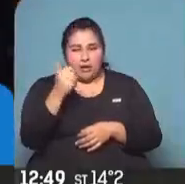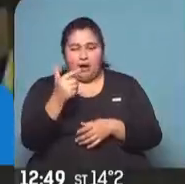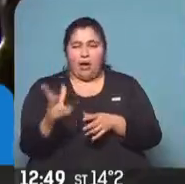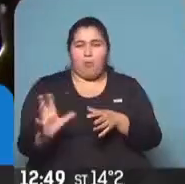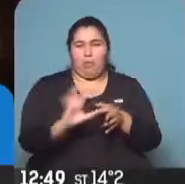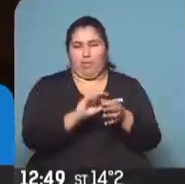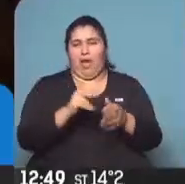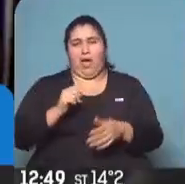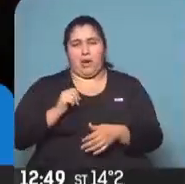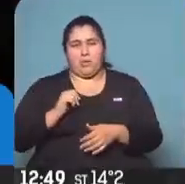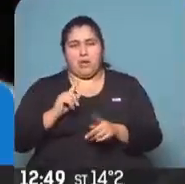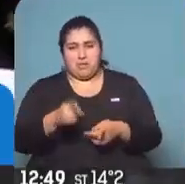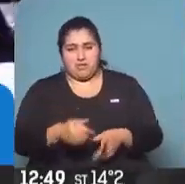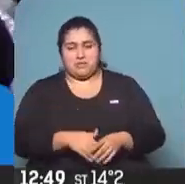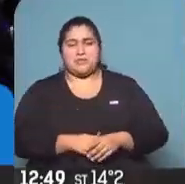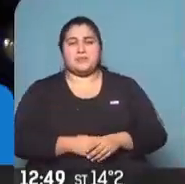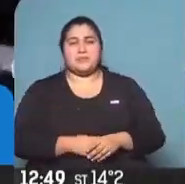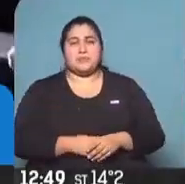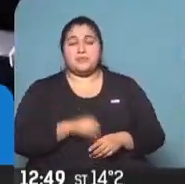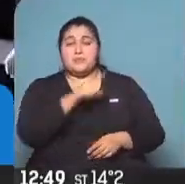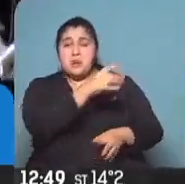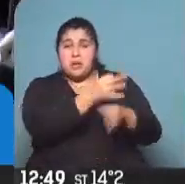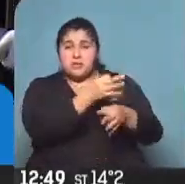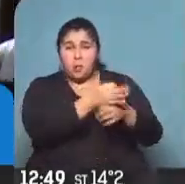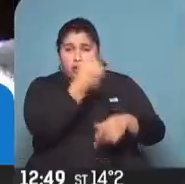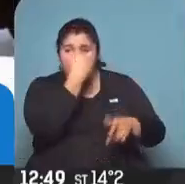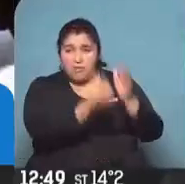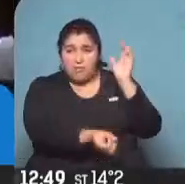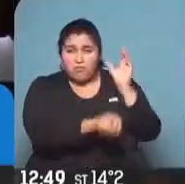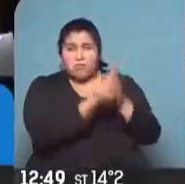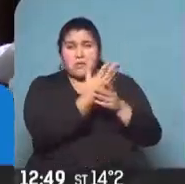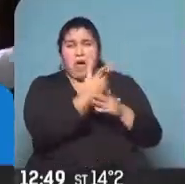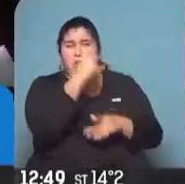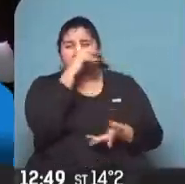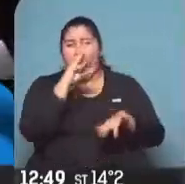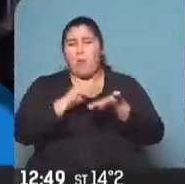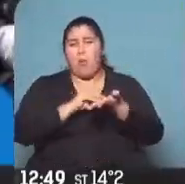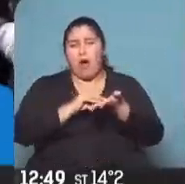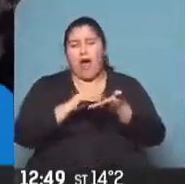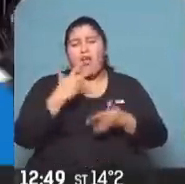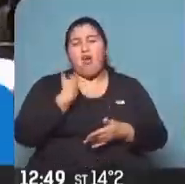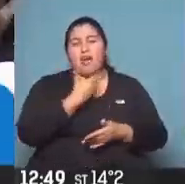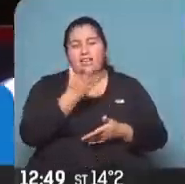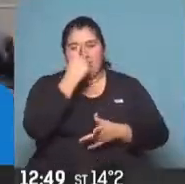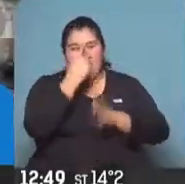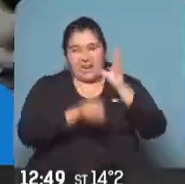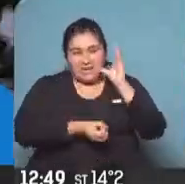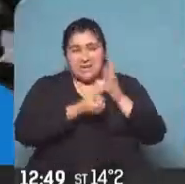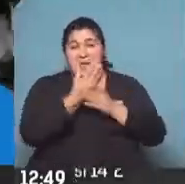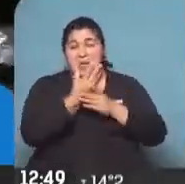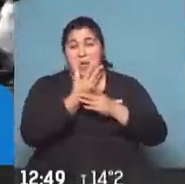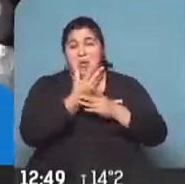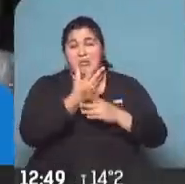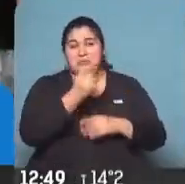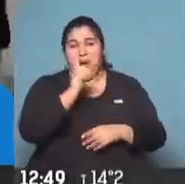argentina esta escuela fue fundada por el abogado general del independiente y creador de nuestra enseña patria